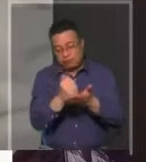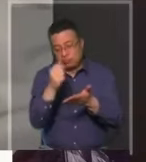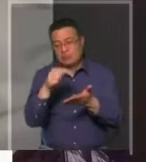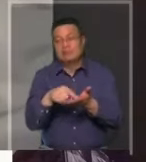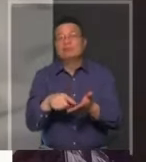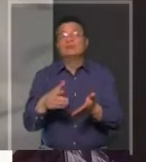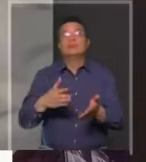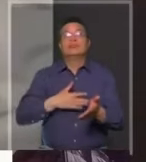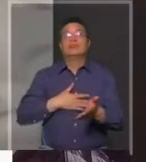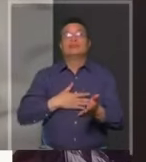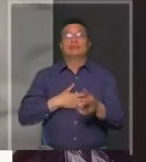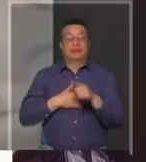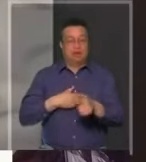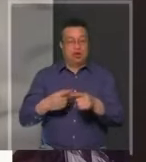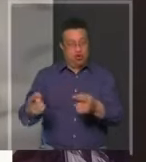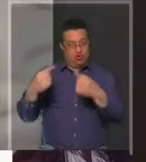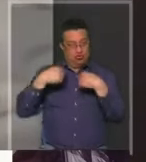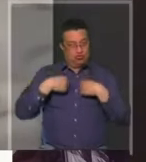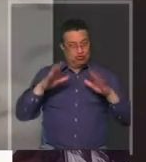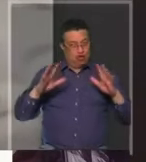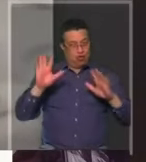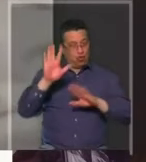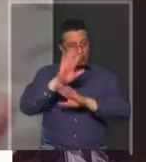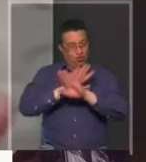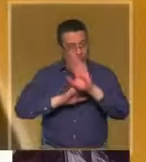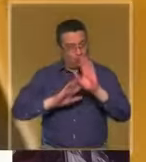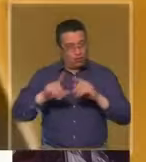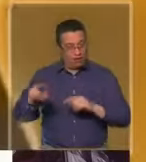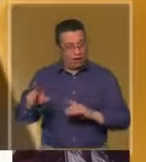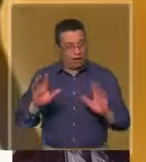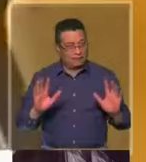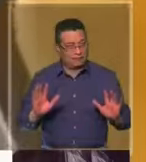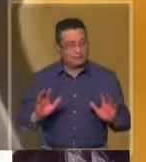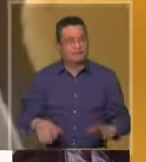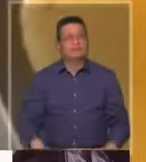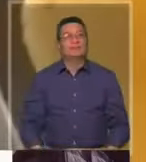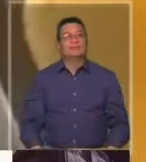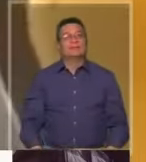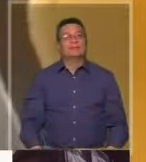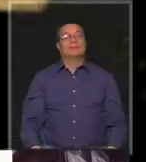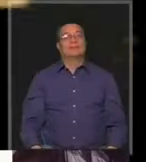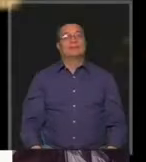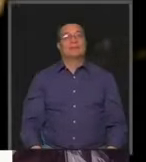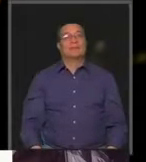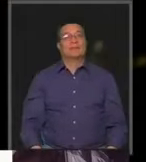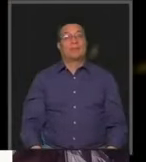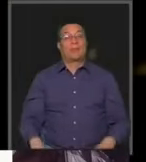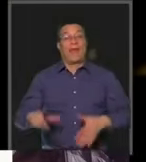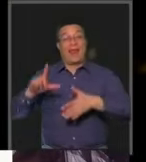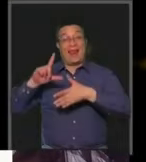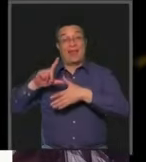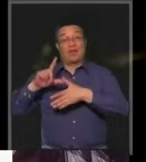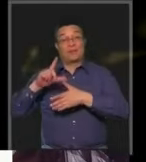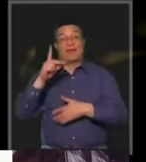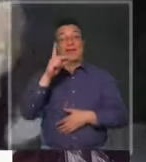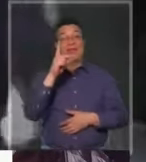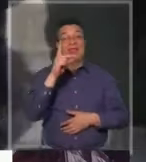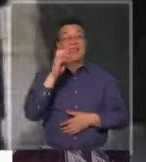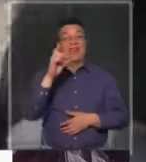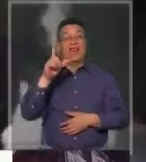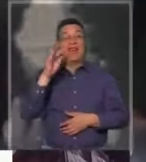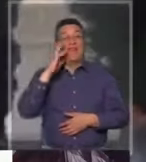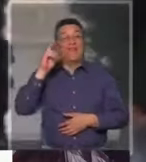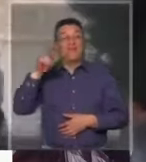para conmigo no porque vengo protegido por alguien en Latinoamérica el delfín también se asocia al